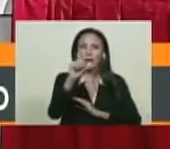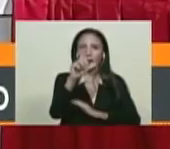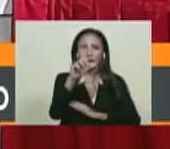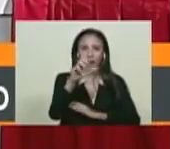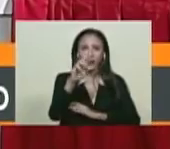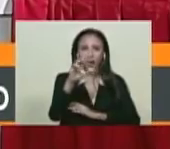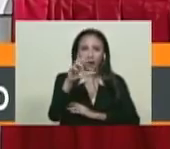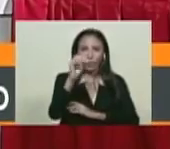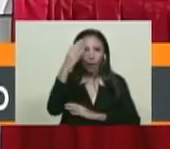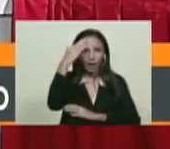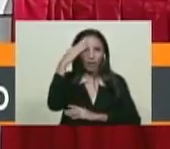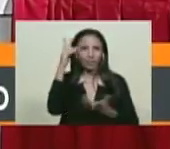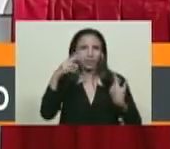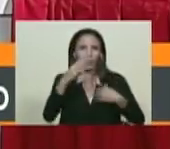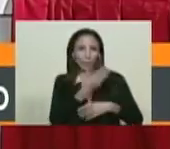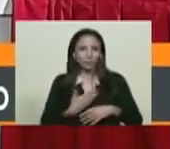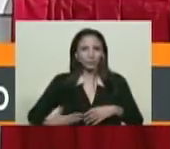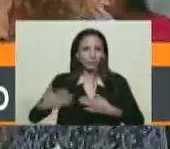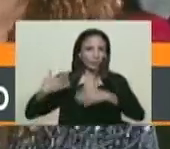mismo.